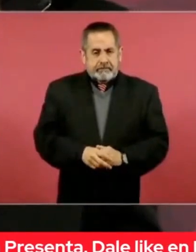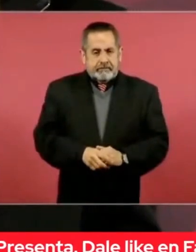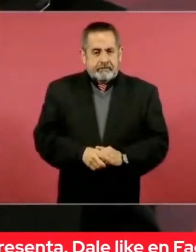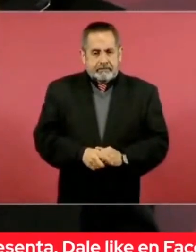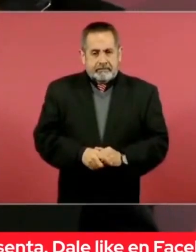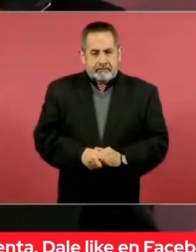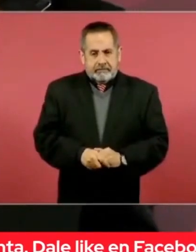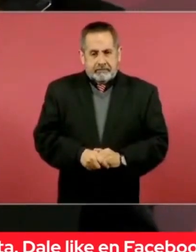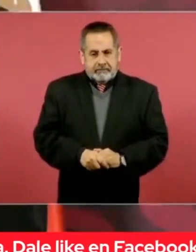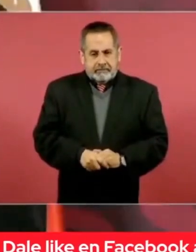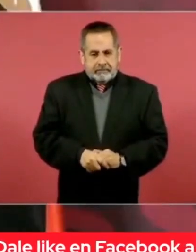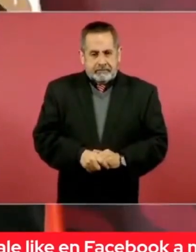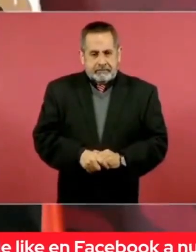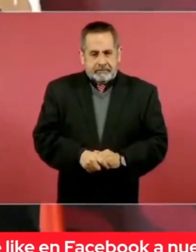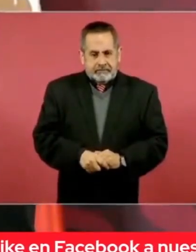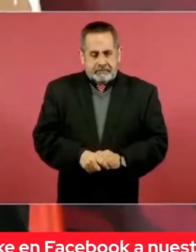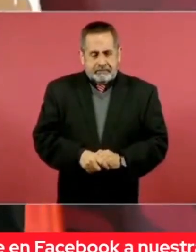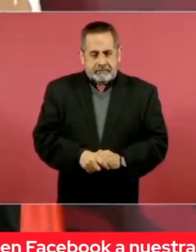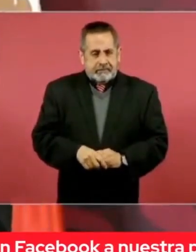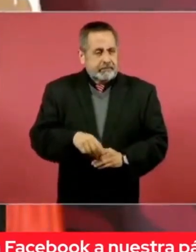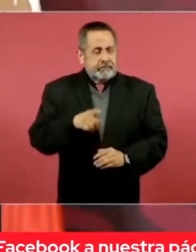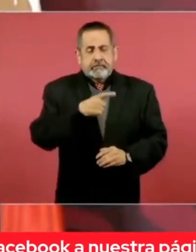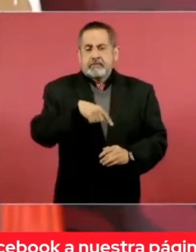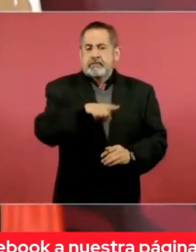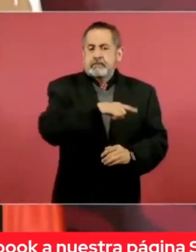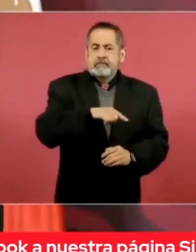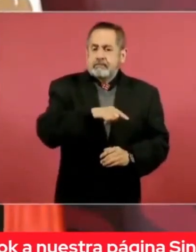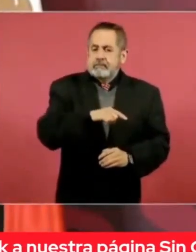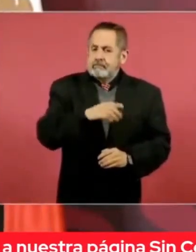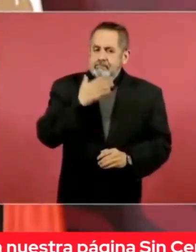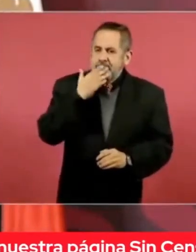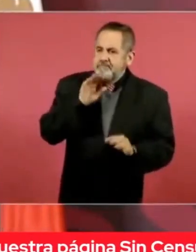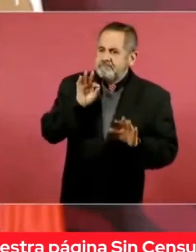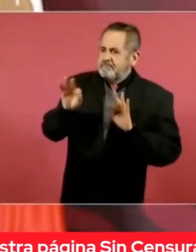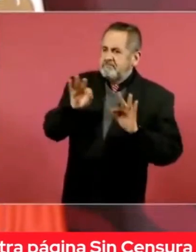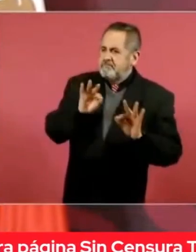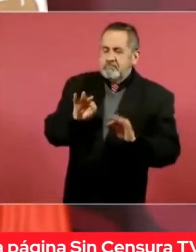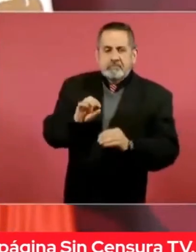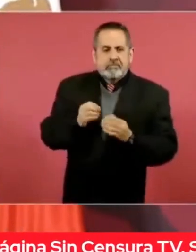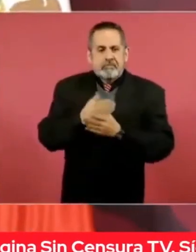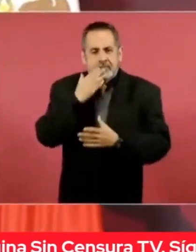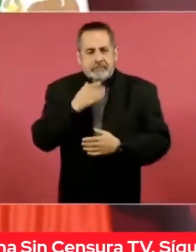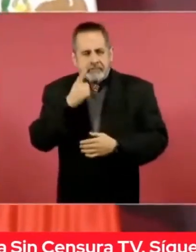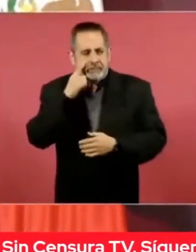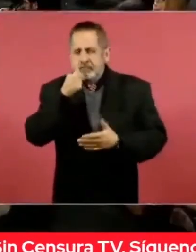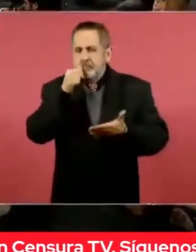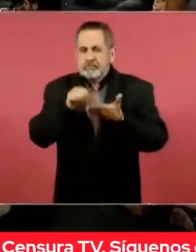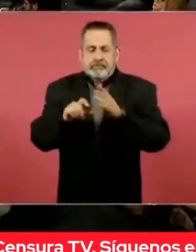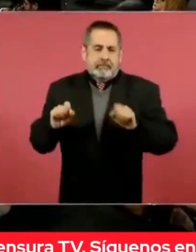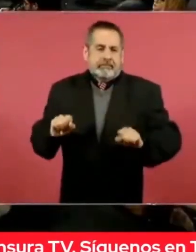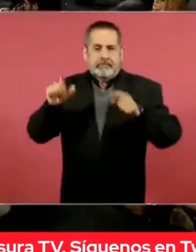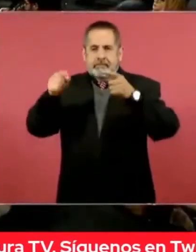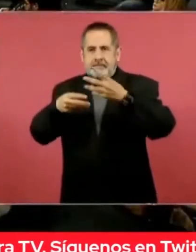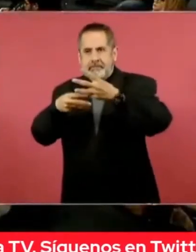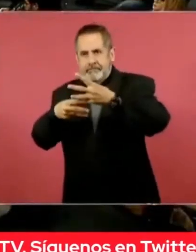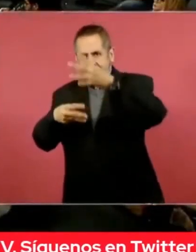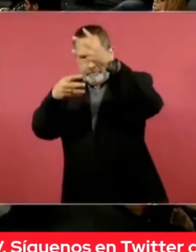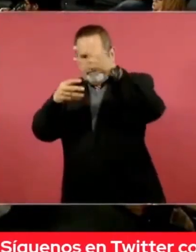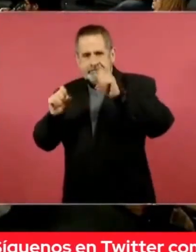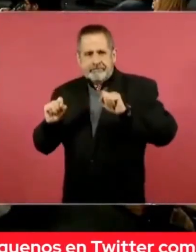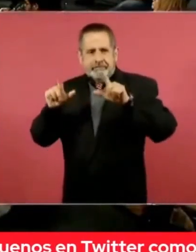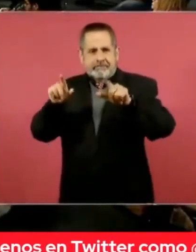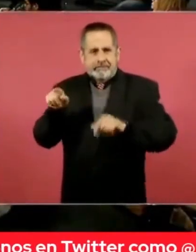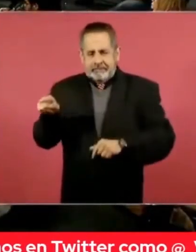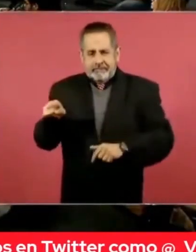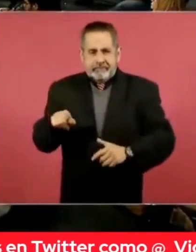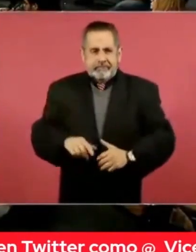sea les funcionó Por qué no pones la carta Ahorita que